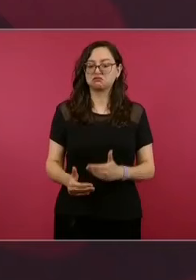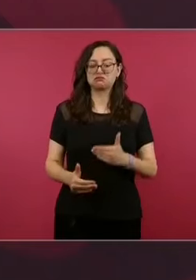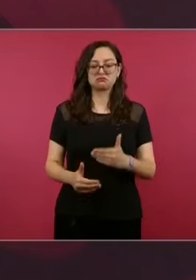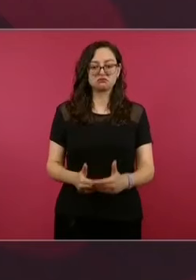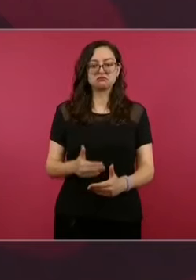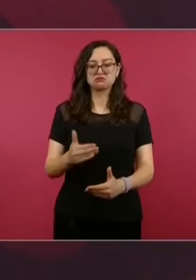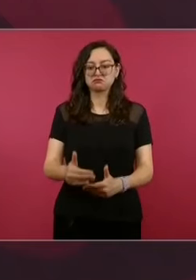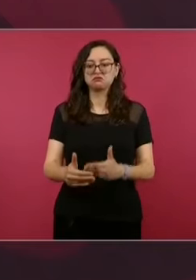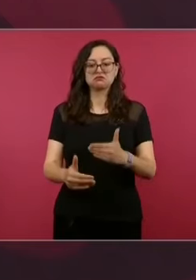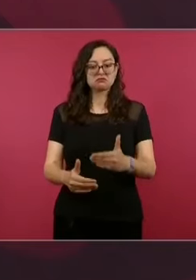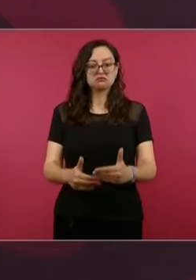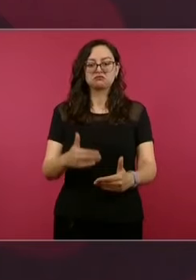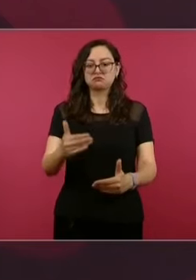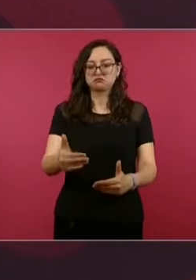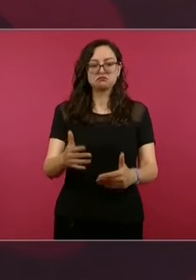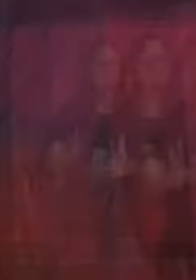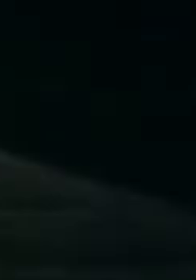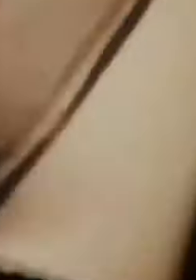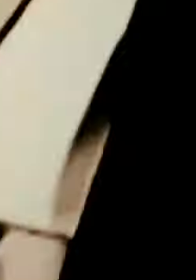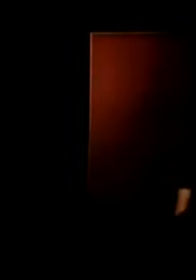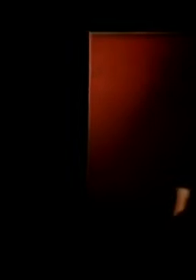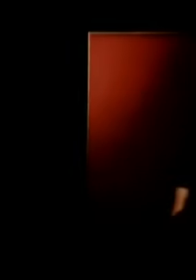está en santa paz.